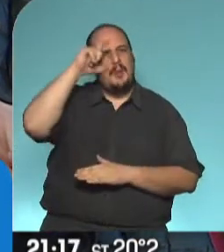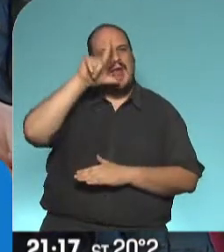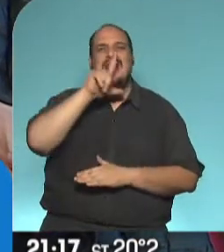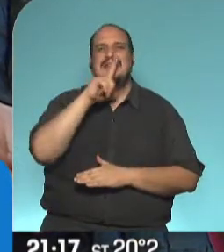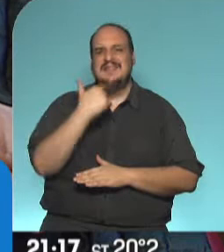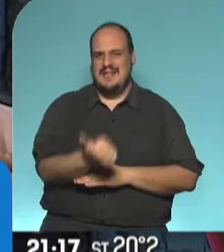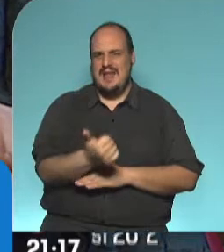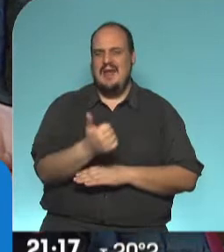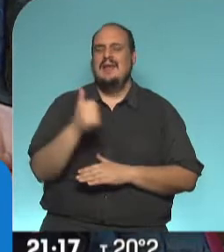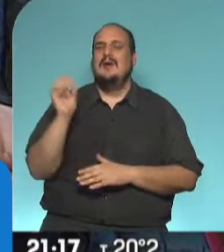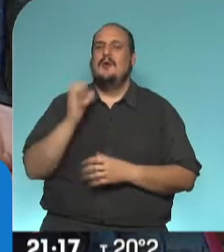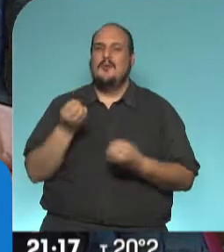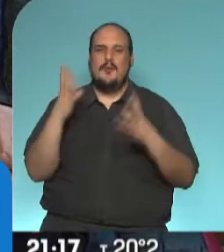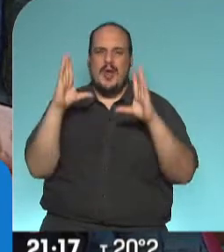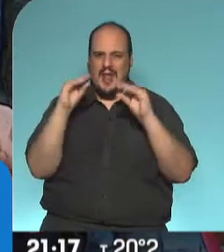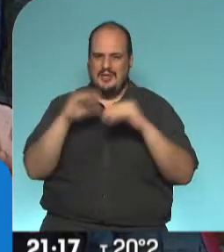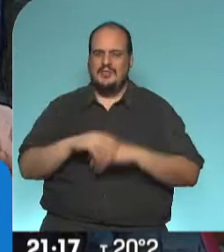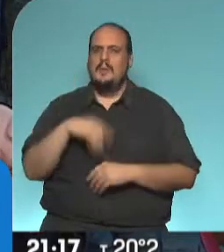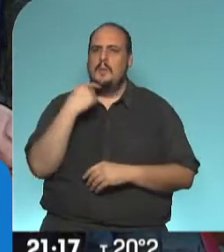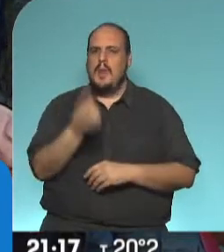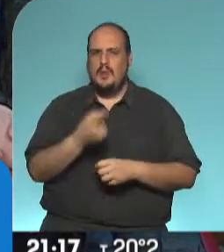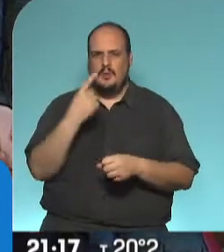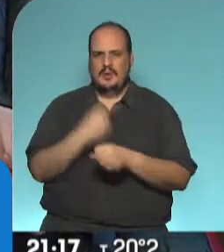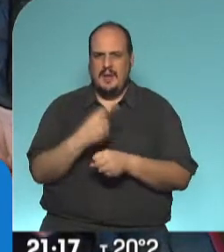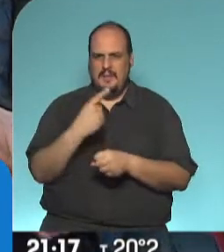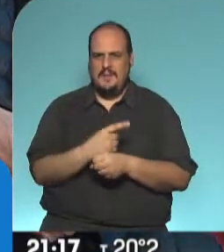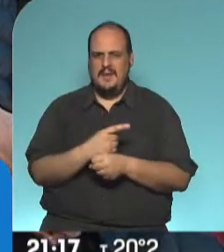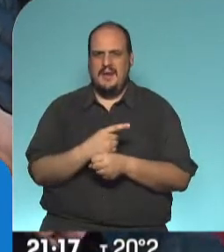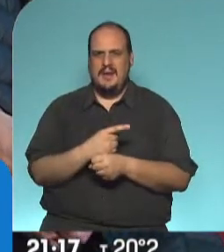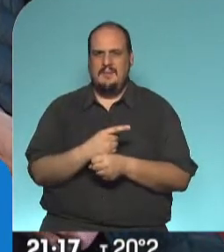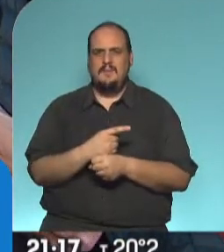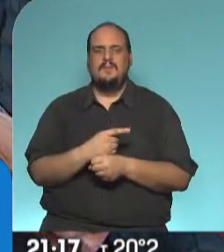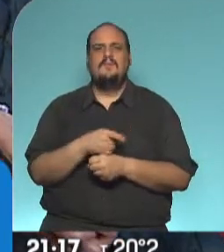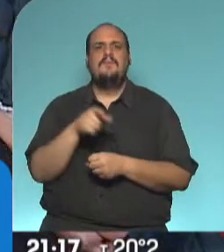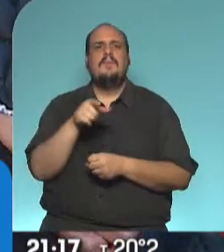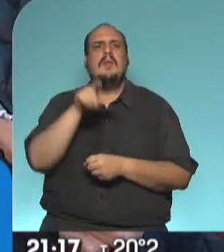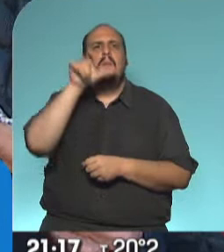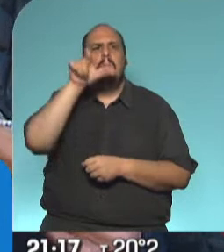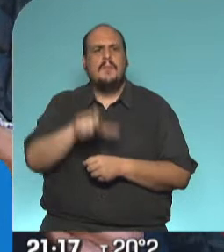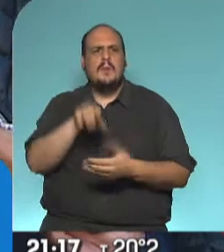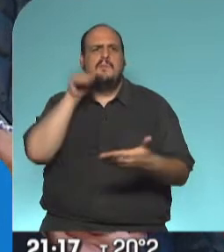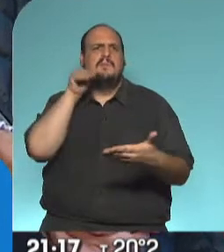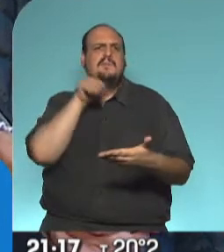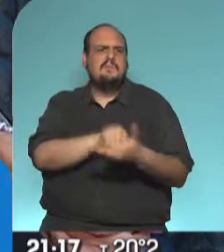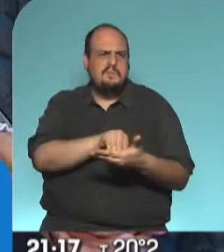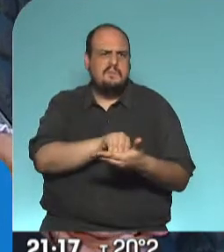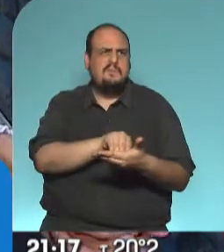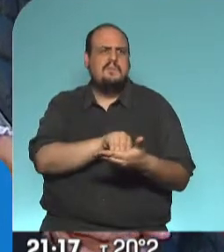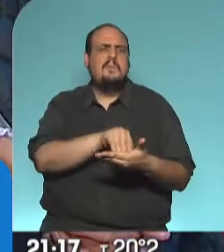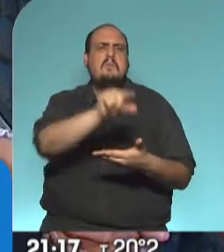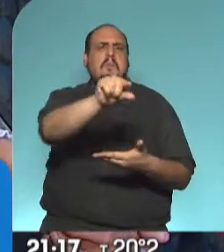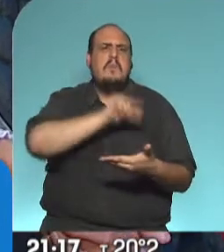saludamos. Muy buenas noches. La primera pregunta es la siguiente. ¿Qué requisitos tiene que tener aquella persona que quiere sacar